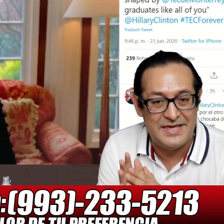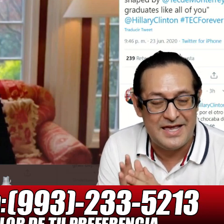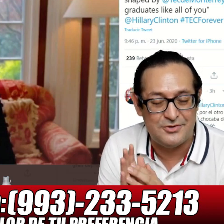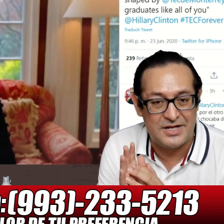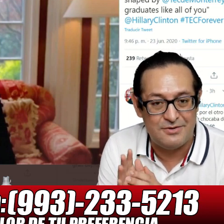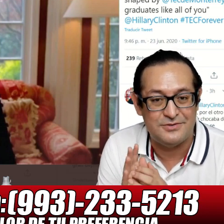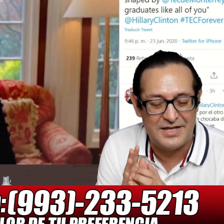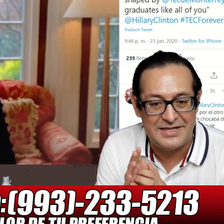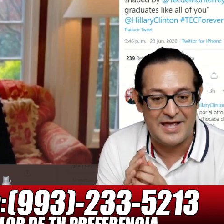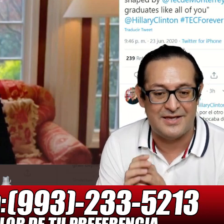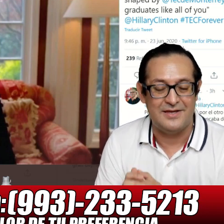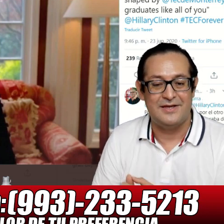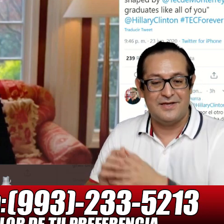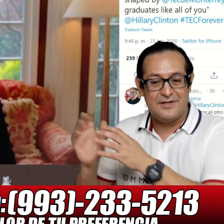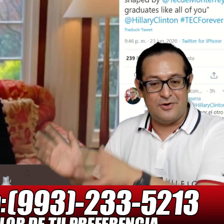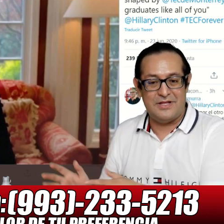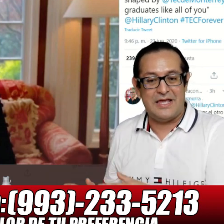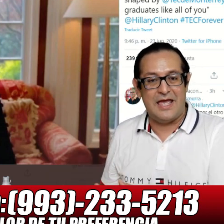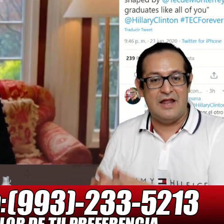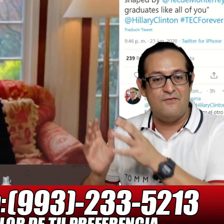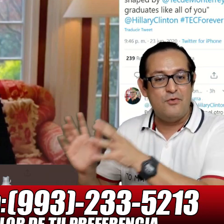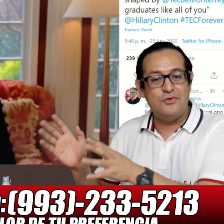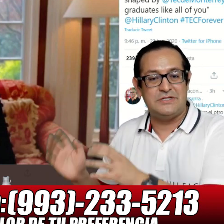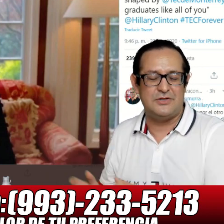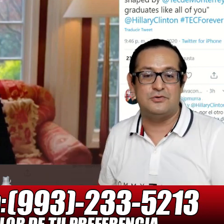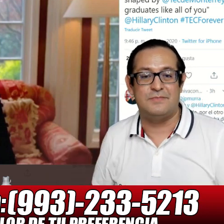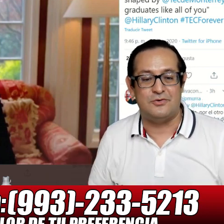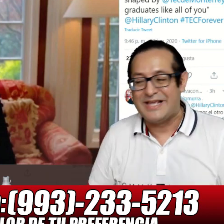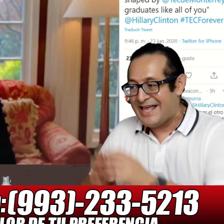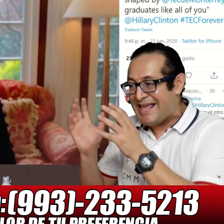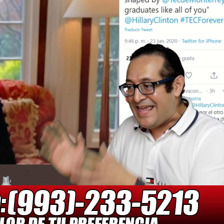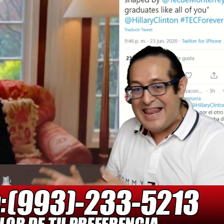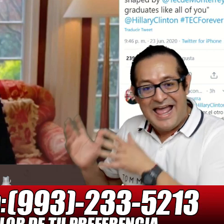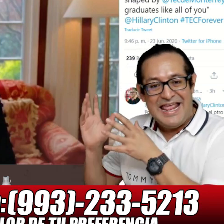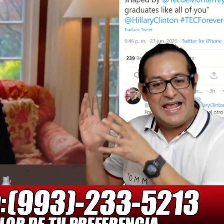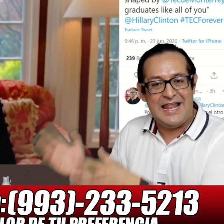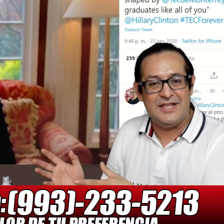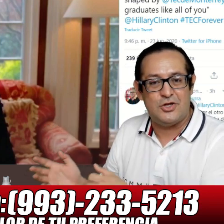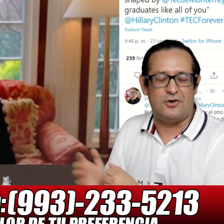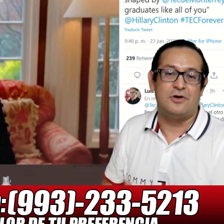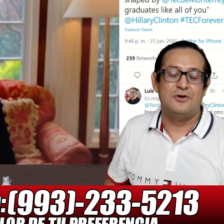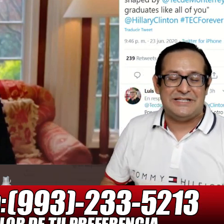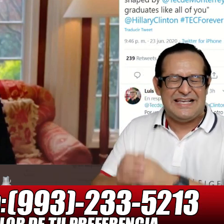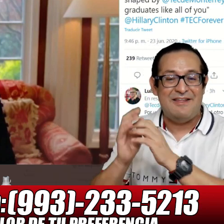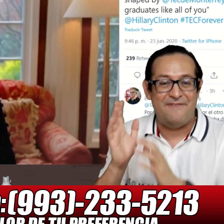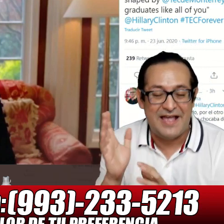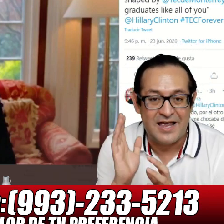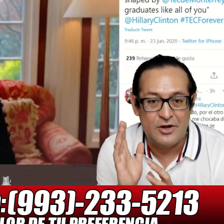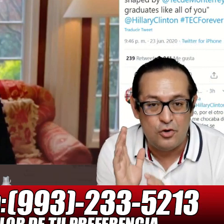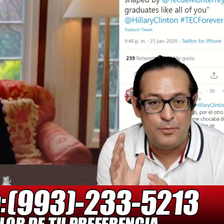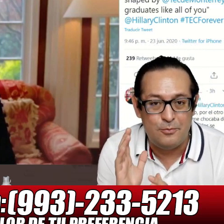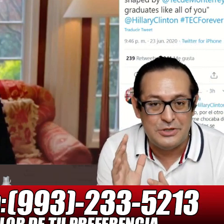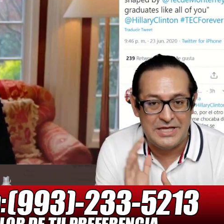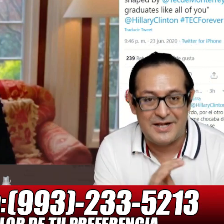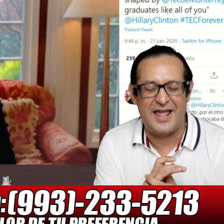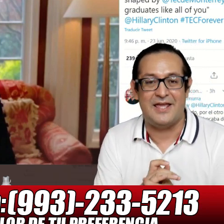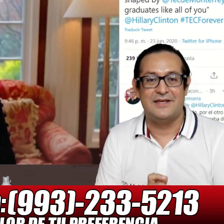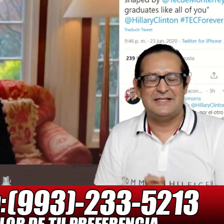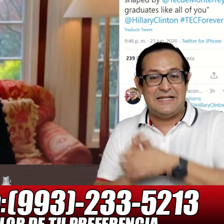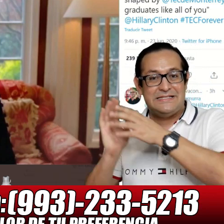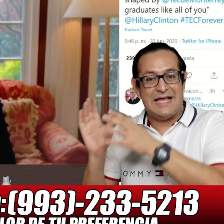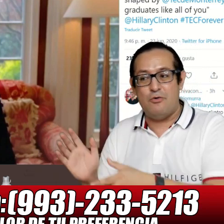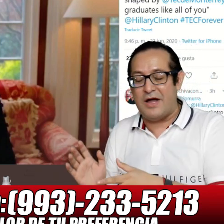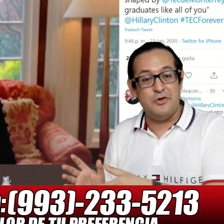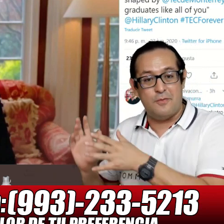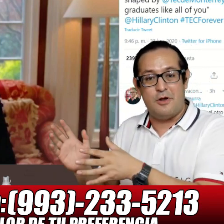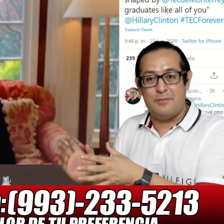estudiantes mexicanos graduados del TEC, ¿no? De que el mundo está en sus manos. ¡Hillary Clinton! O sea, significa que el grupo Monterrey